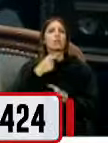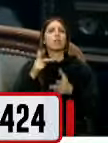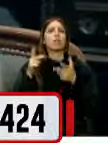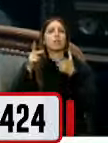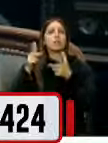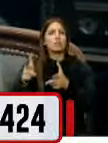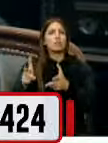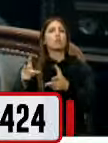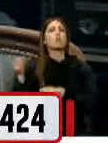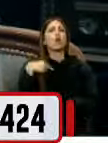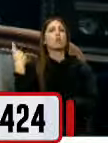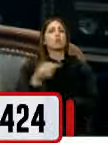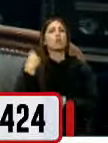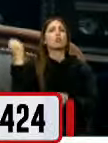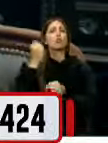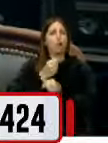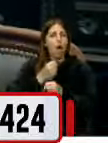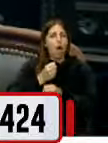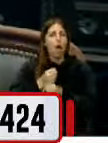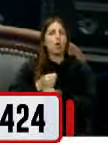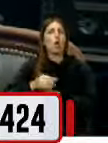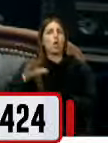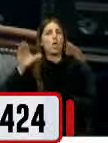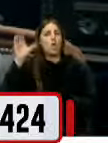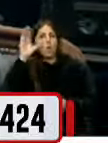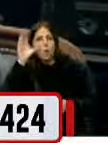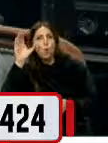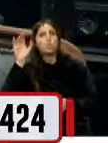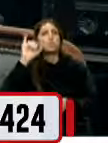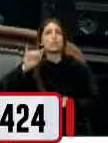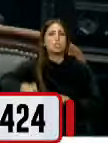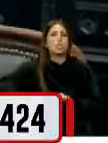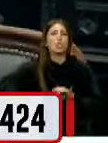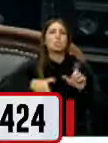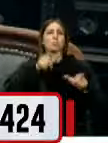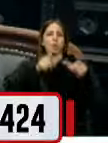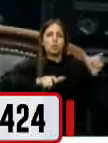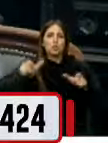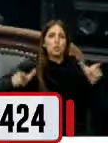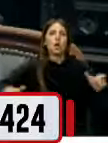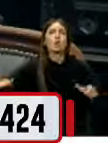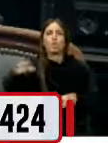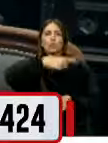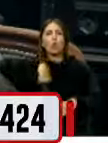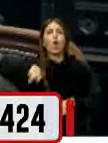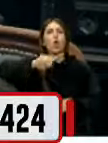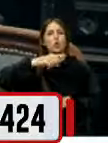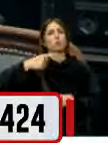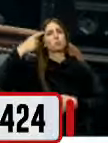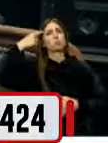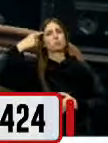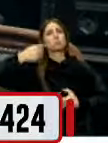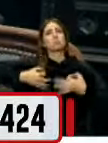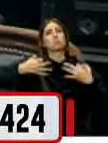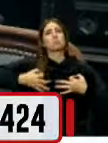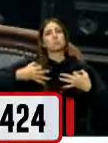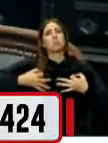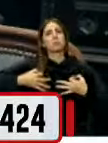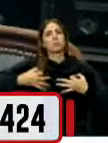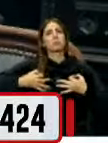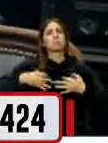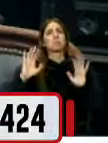la campaña y que recibieron el acompañamiento de mucha gente. Entonces, por supuesto, eso tiene que ver también con que hay que hacer una mea culpa de los que gobernaron, sobre todo el último gobierno, que dejó